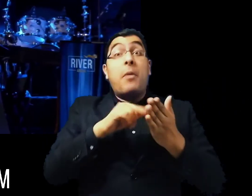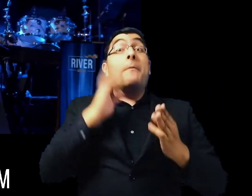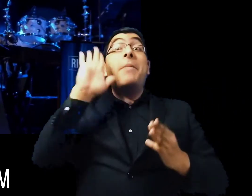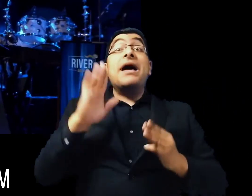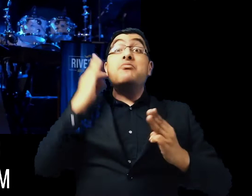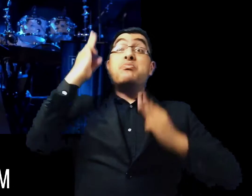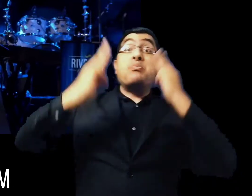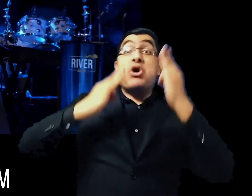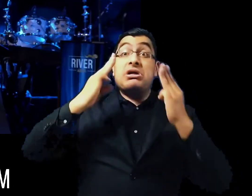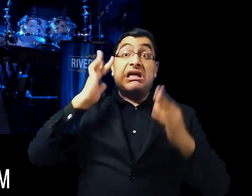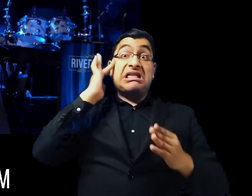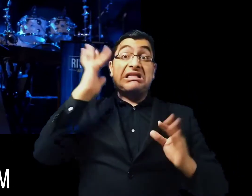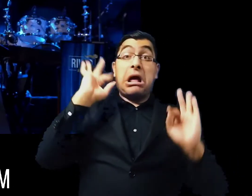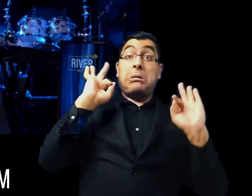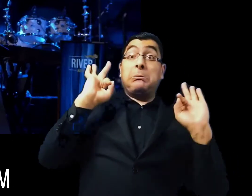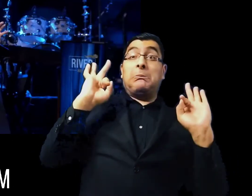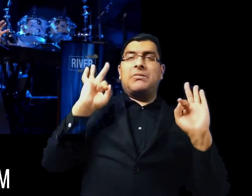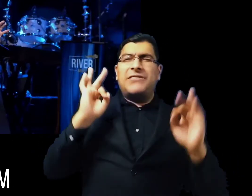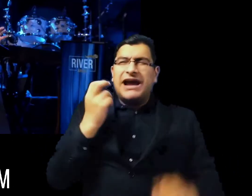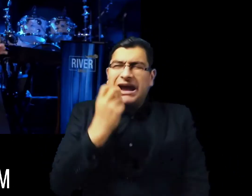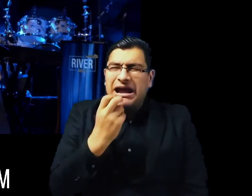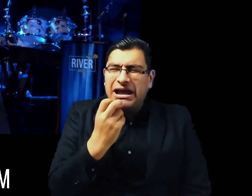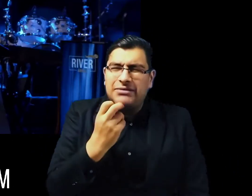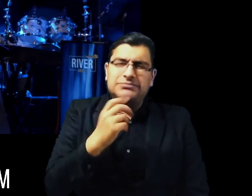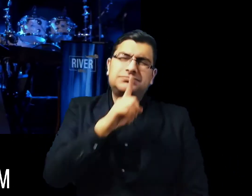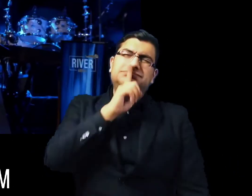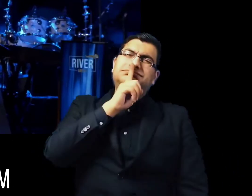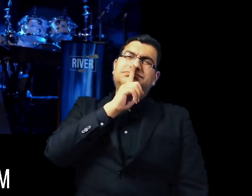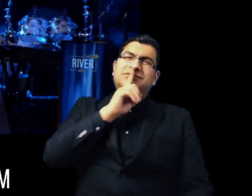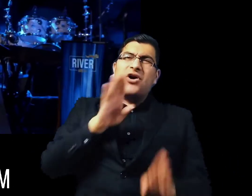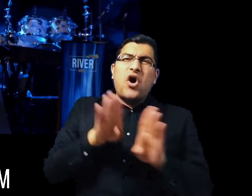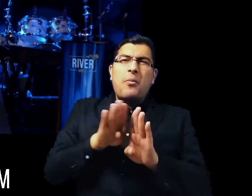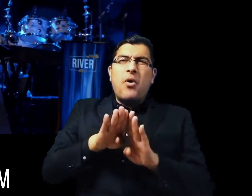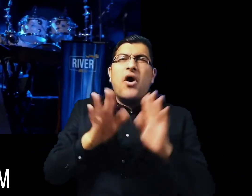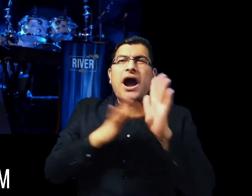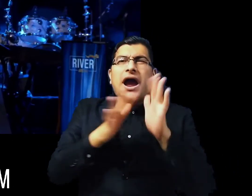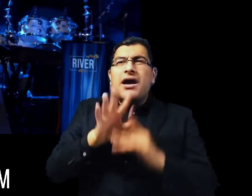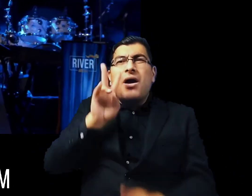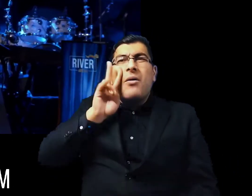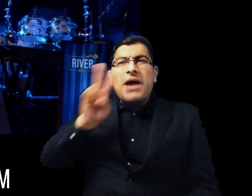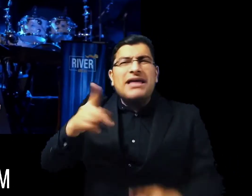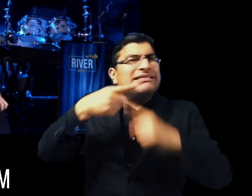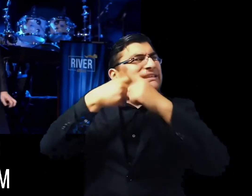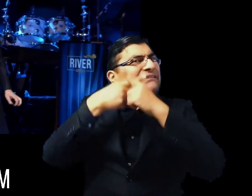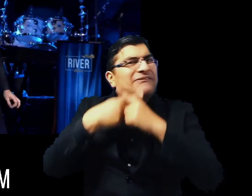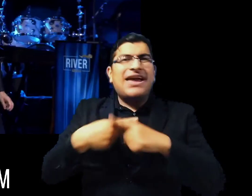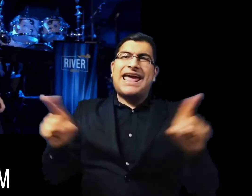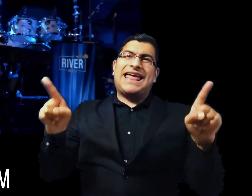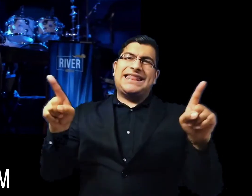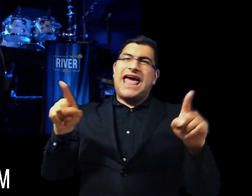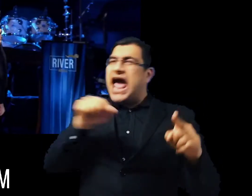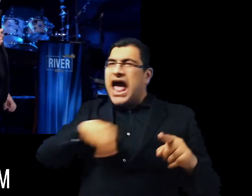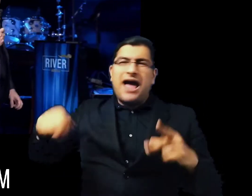Qué diferente es como el Señor veía a los pecadores. Génesis capítulo